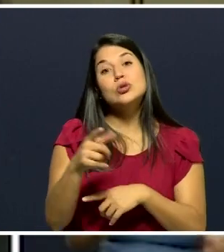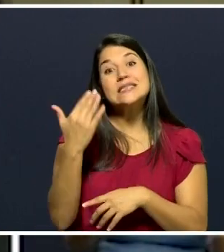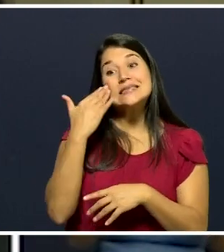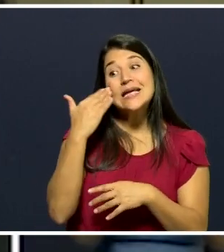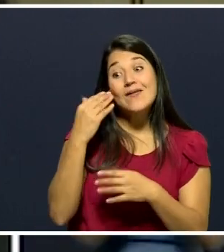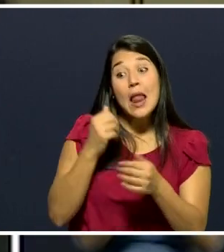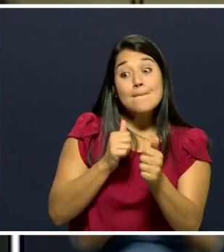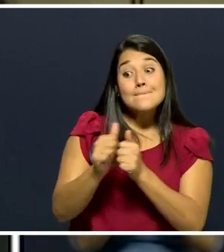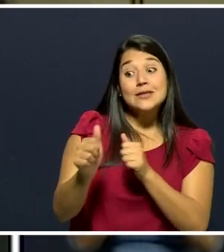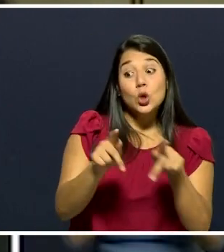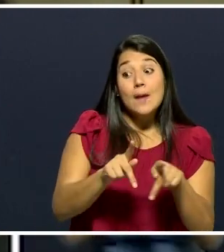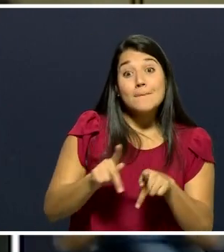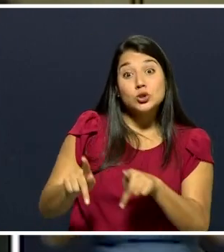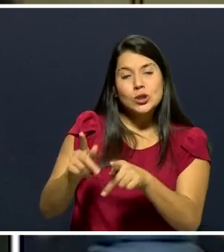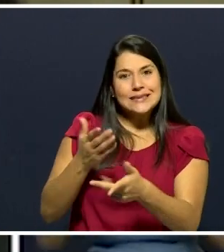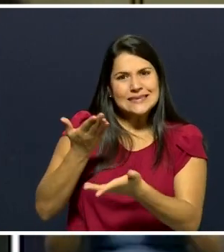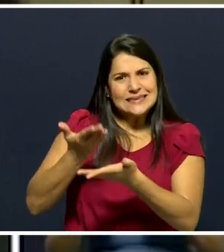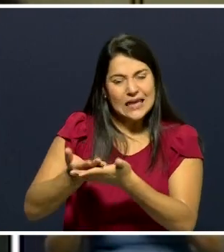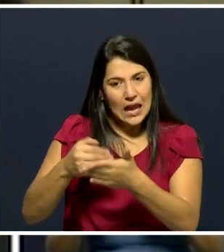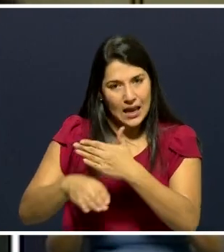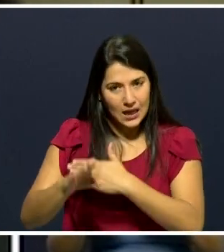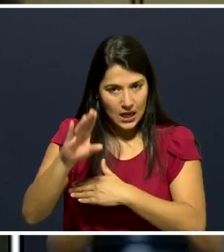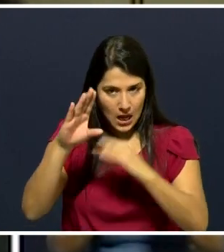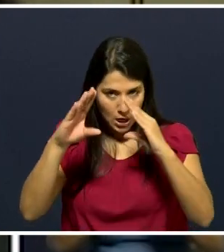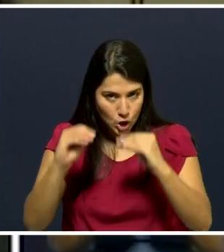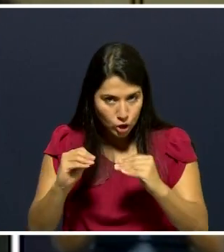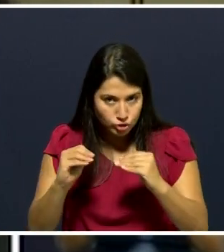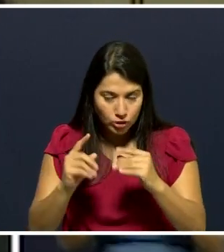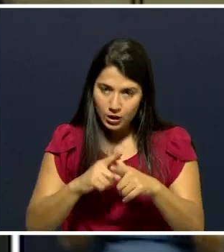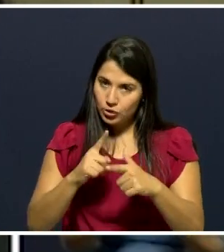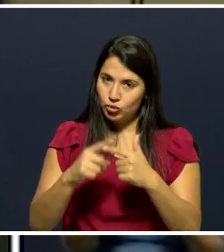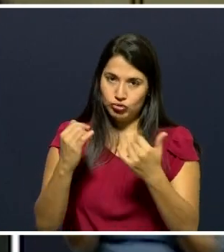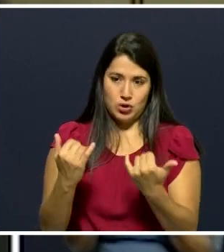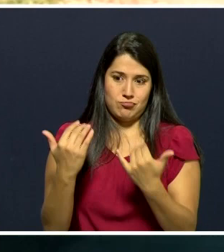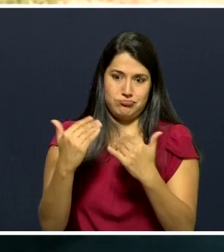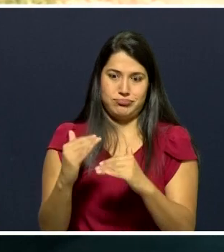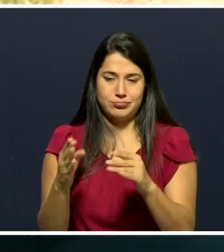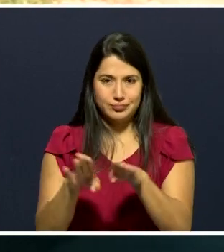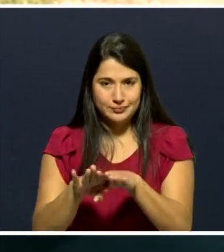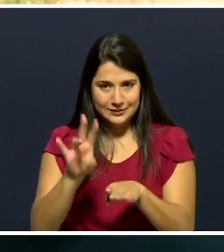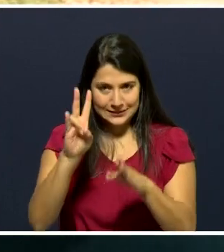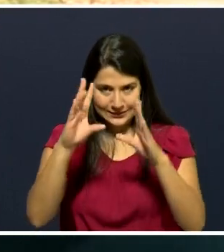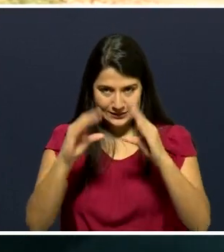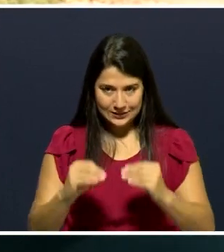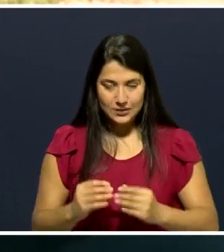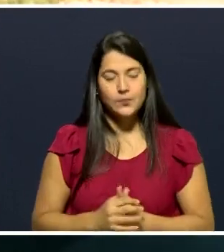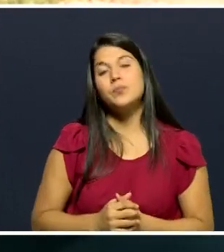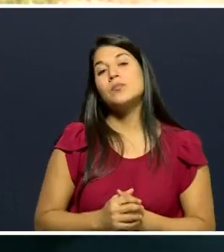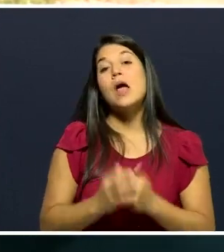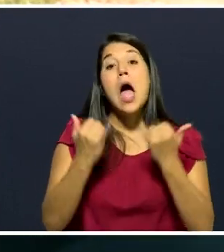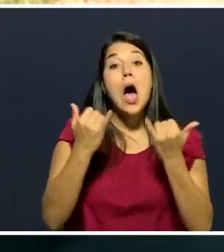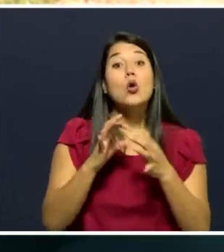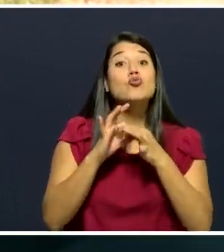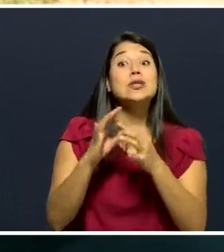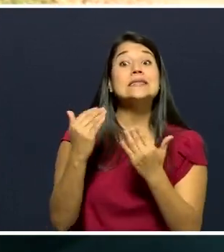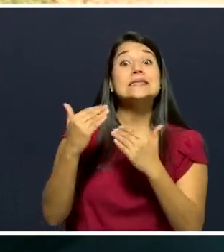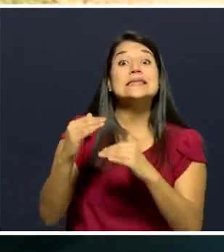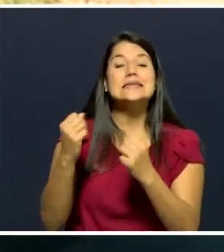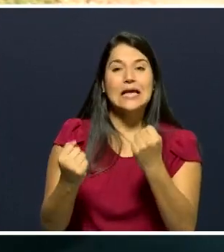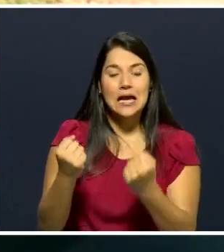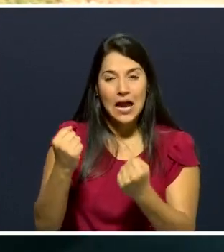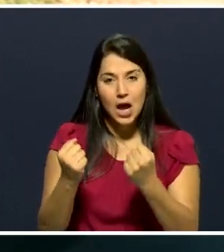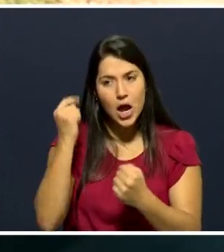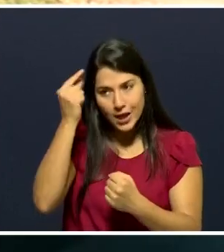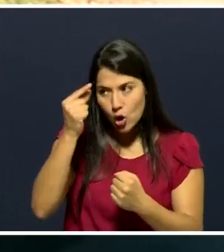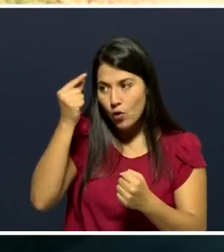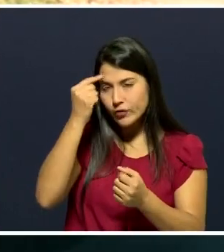se tiene en horario nocturno y este horario está siendo totalmente restringido. Por otro lado, en cuanto a la restricción vehicular, el